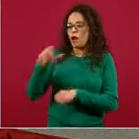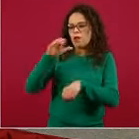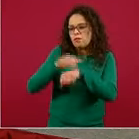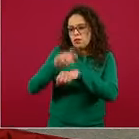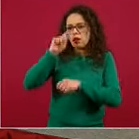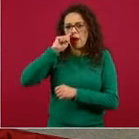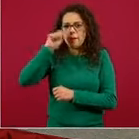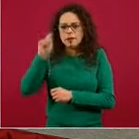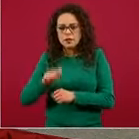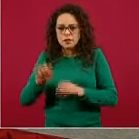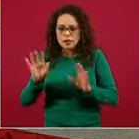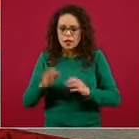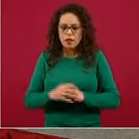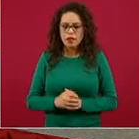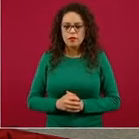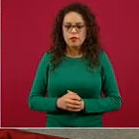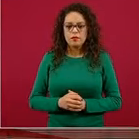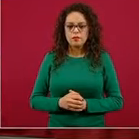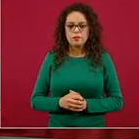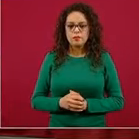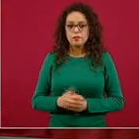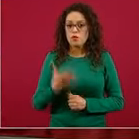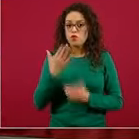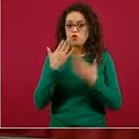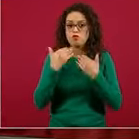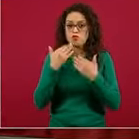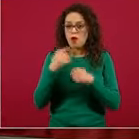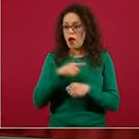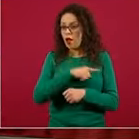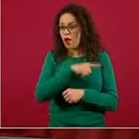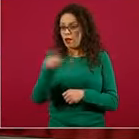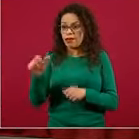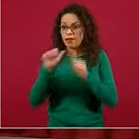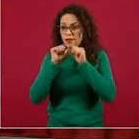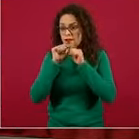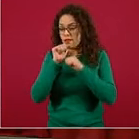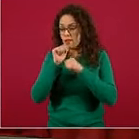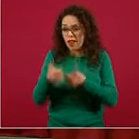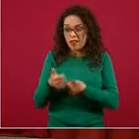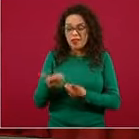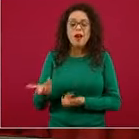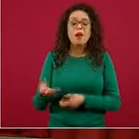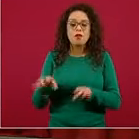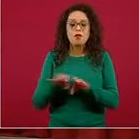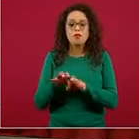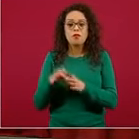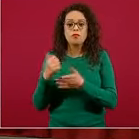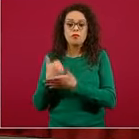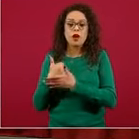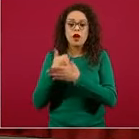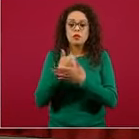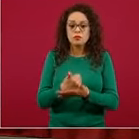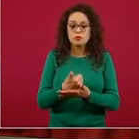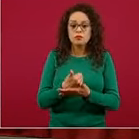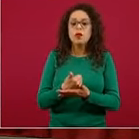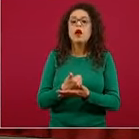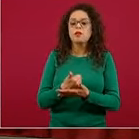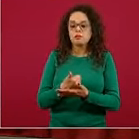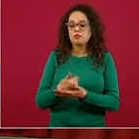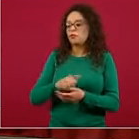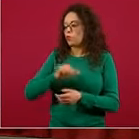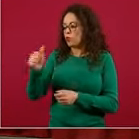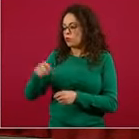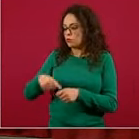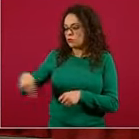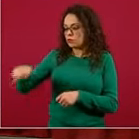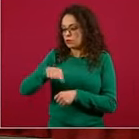capacidad o este tipo de personas en su entorno familiar. Ayudemos, los que no están en un grupo de riesgo, ayudémosla a